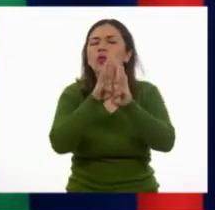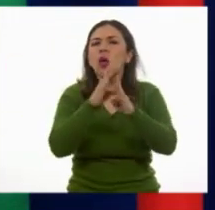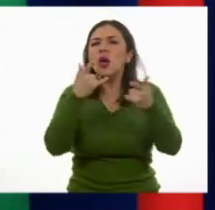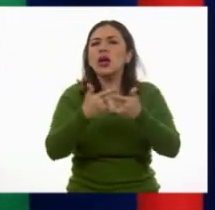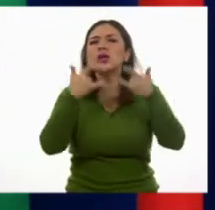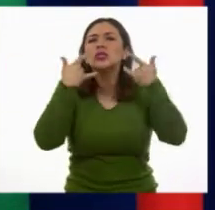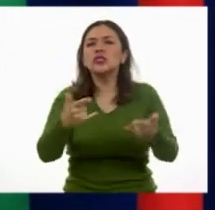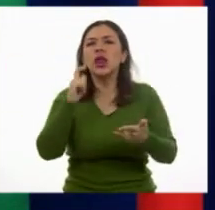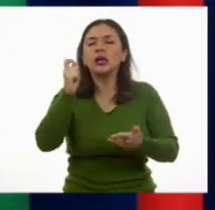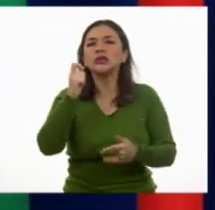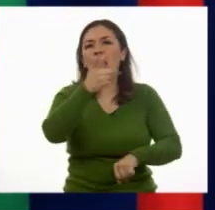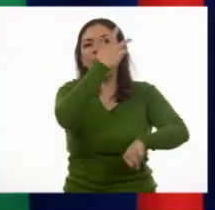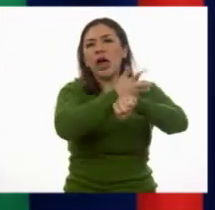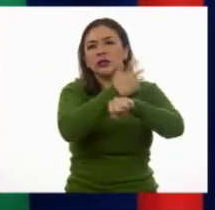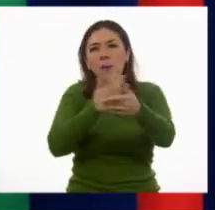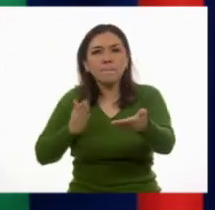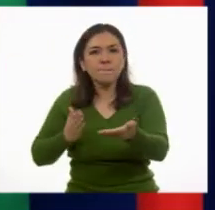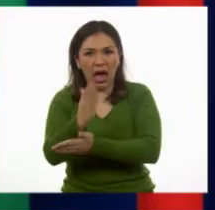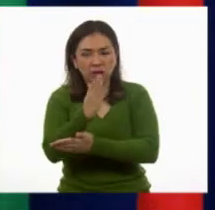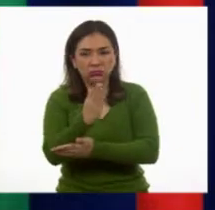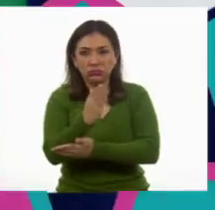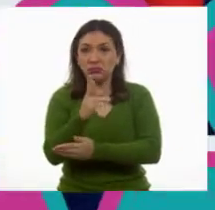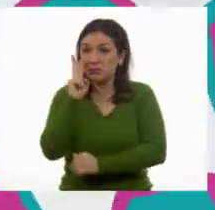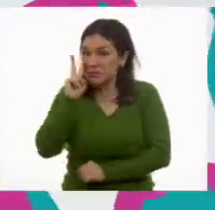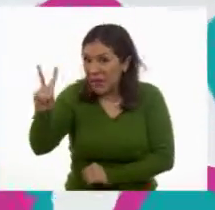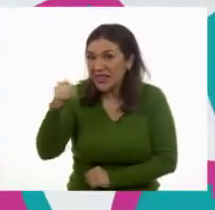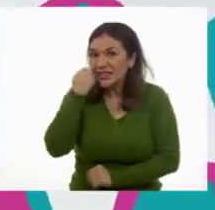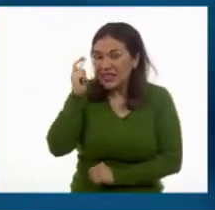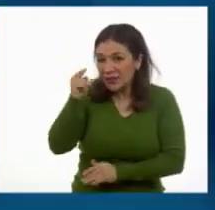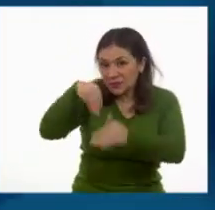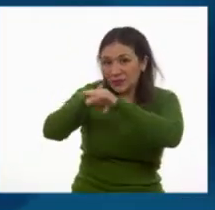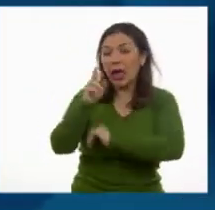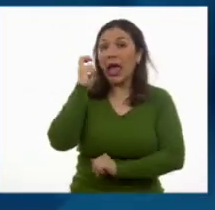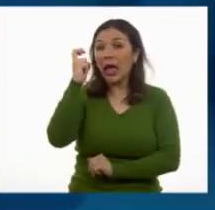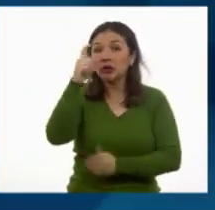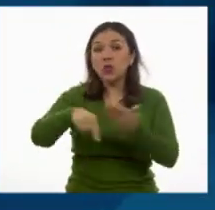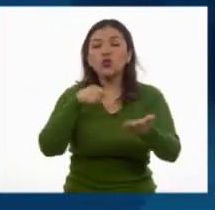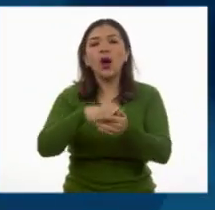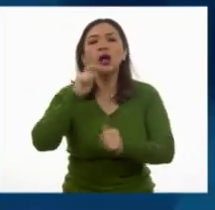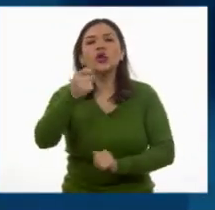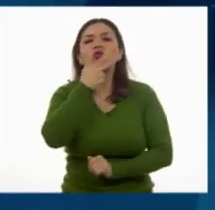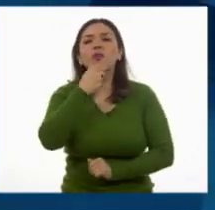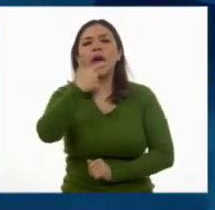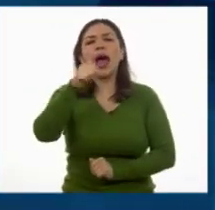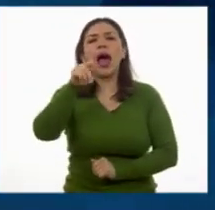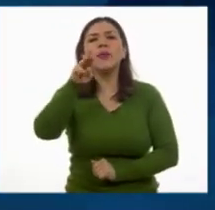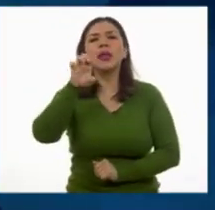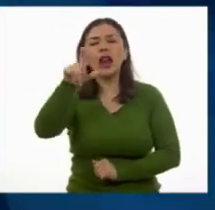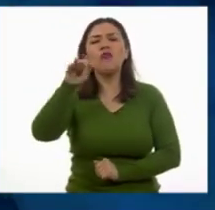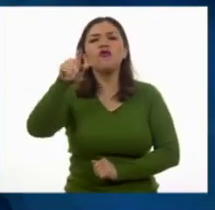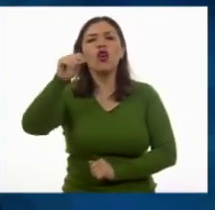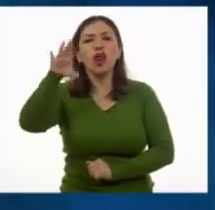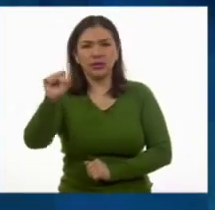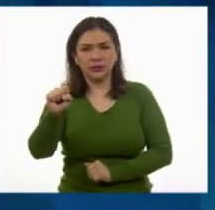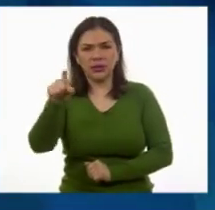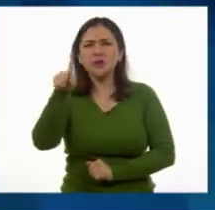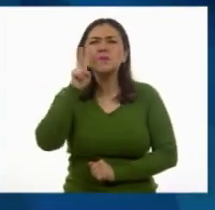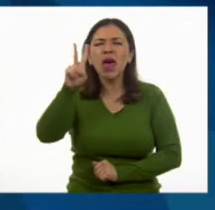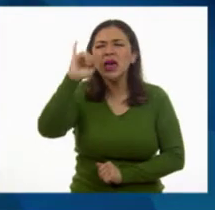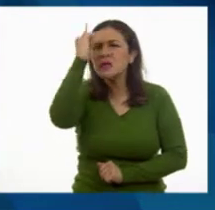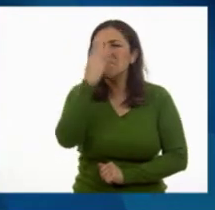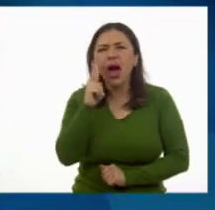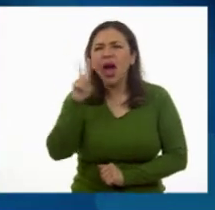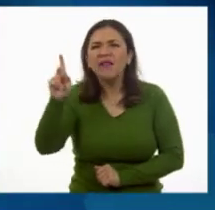norteamericana? No, yo no. Vamos a verlo. El mural es de Gabriel Flores. ¿Qué pueden ver en la